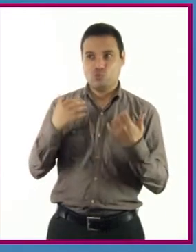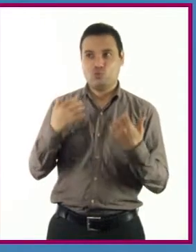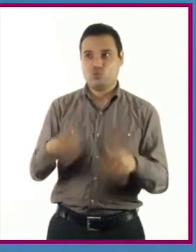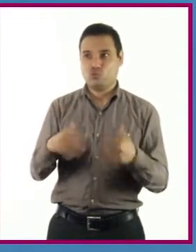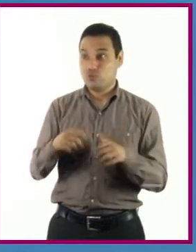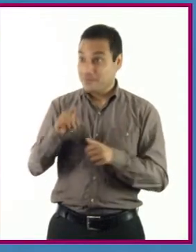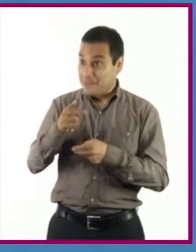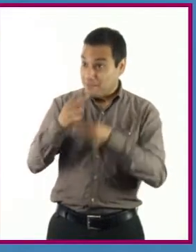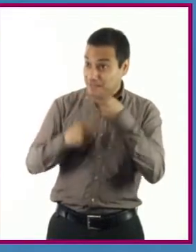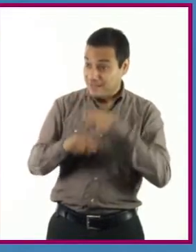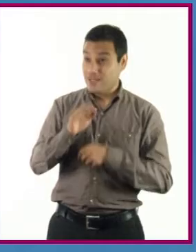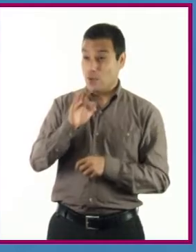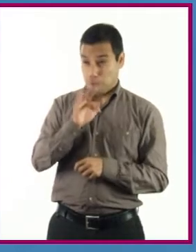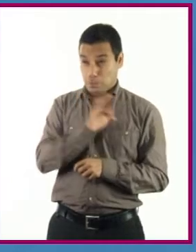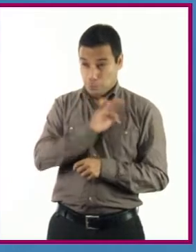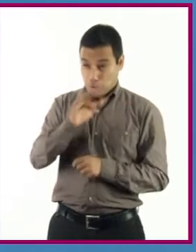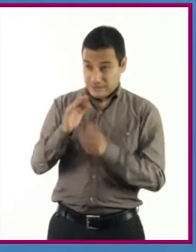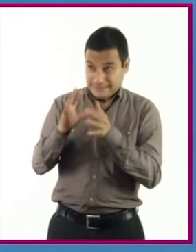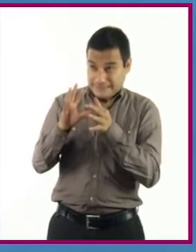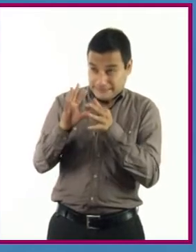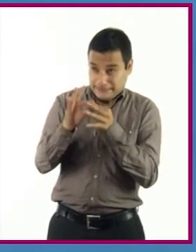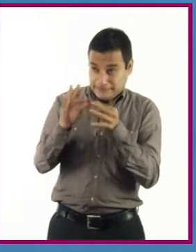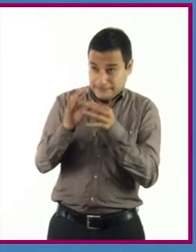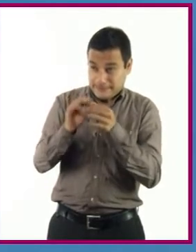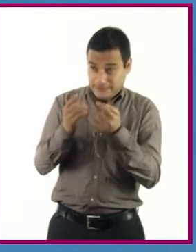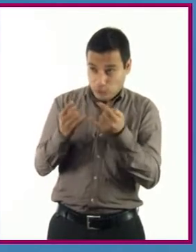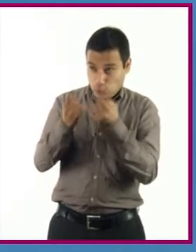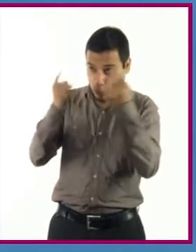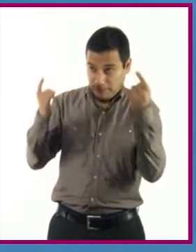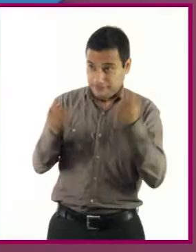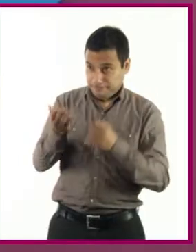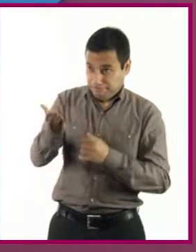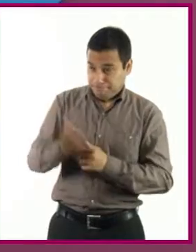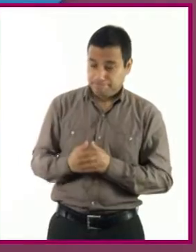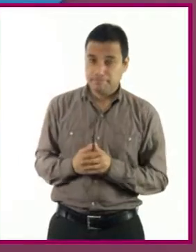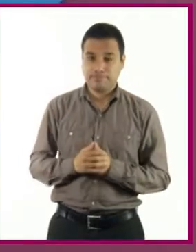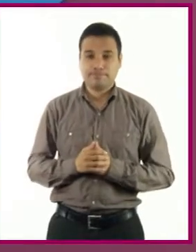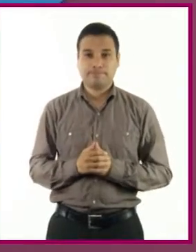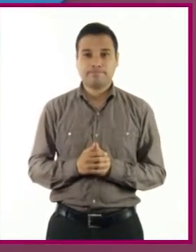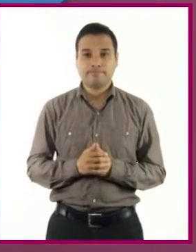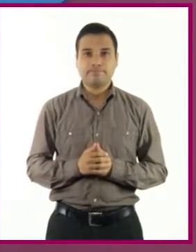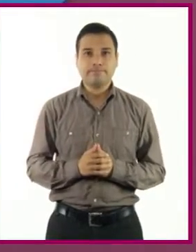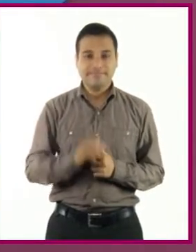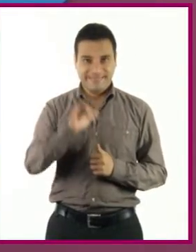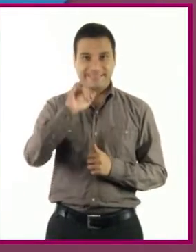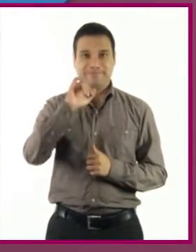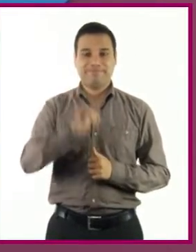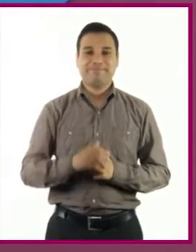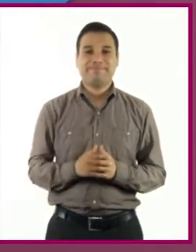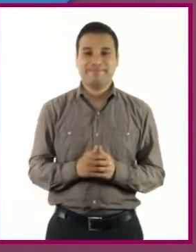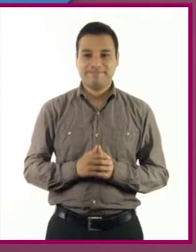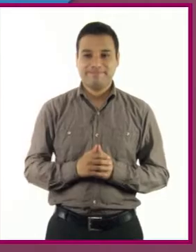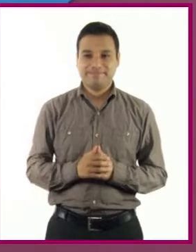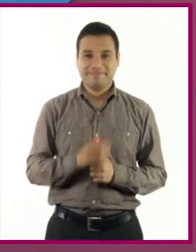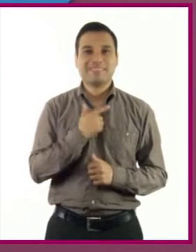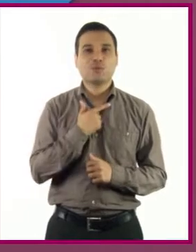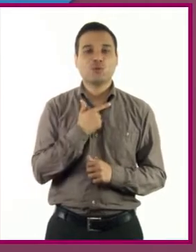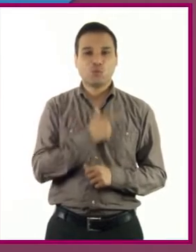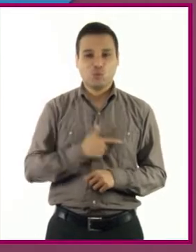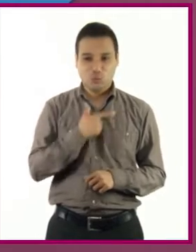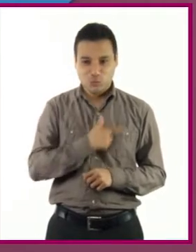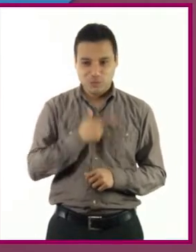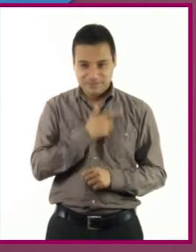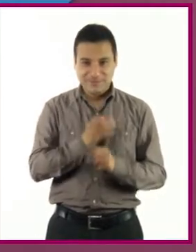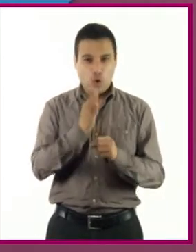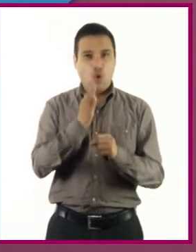nosotras, ¿podría platicarnos de viva voz su experiencia? Por supuesto, maestra. Será un gusto compartir